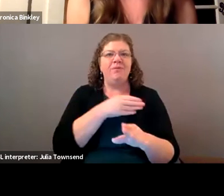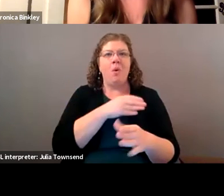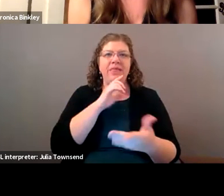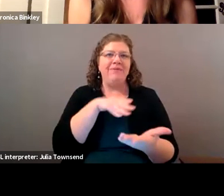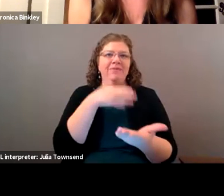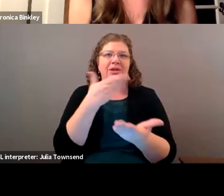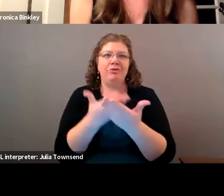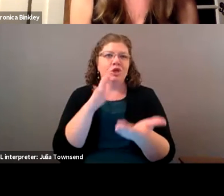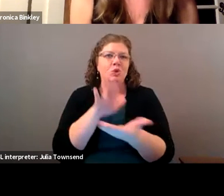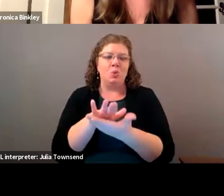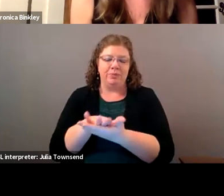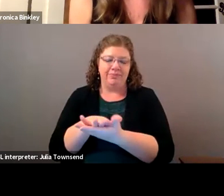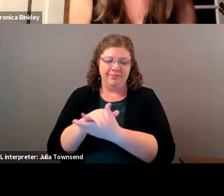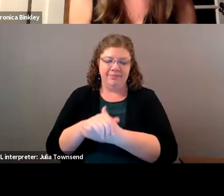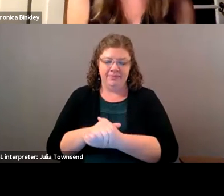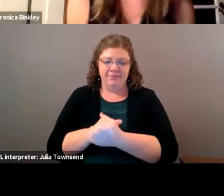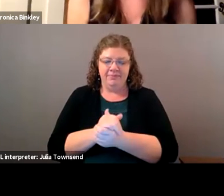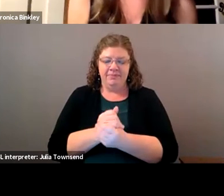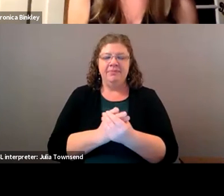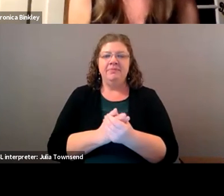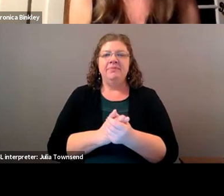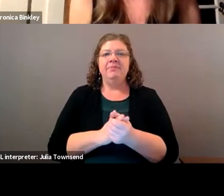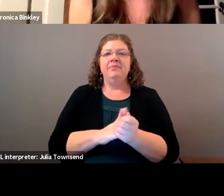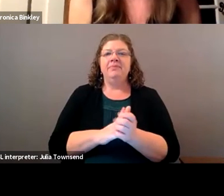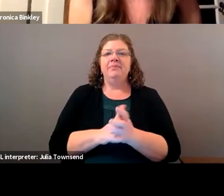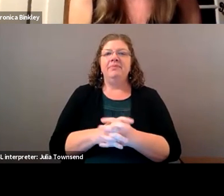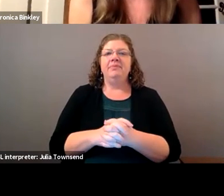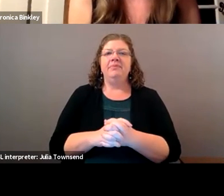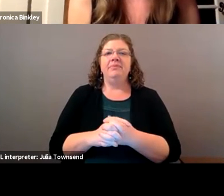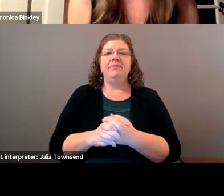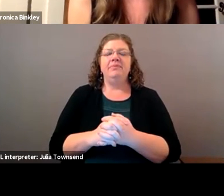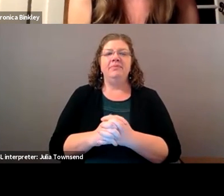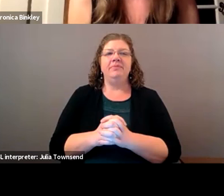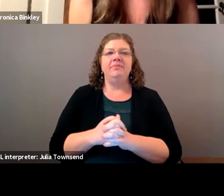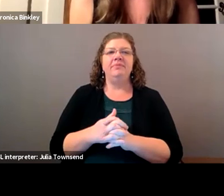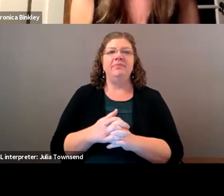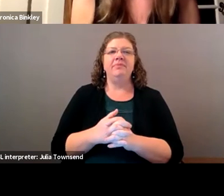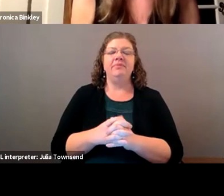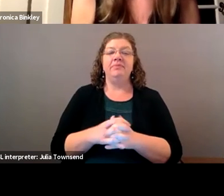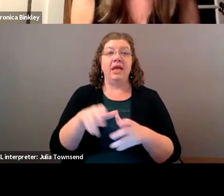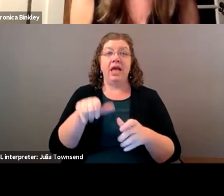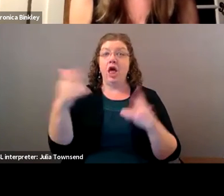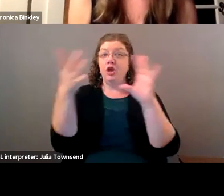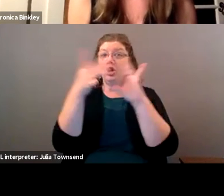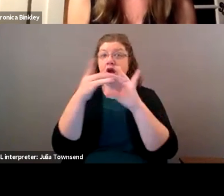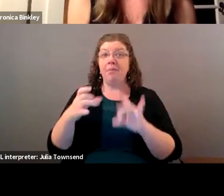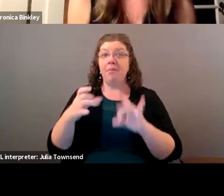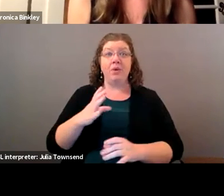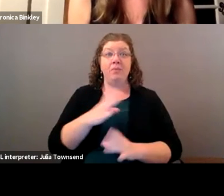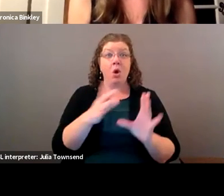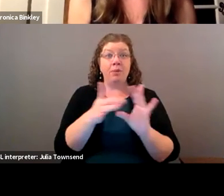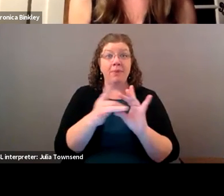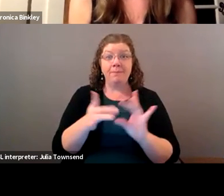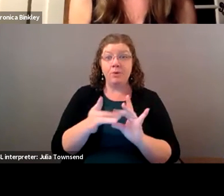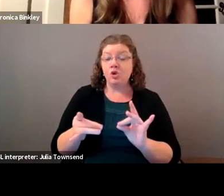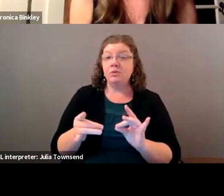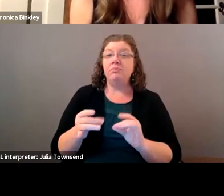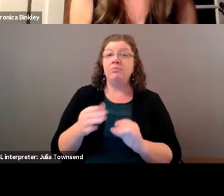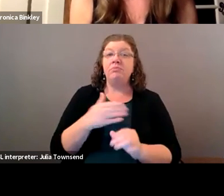cosas antes de que estén en la escuela con nosotros. Muy bien, gracias. ¿Algún otro comentario? Señora